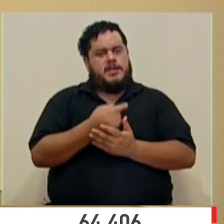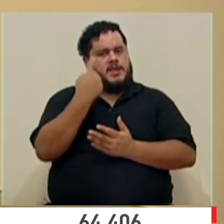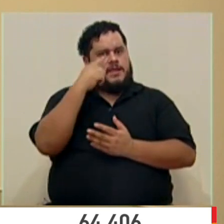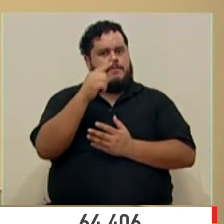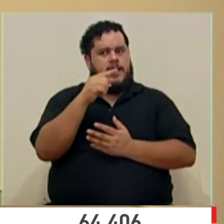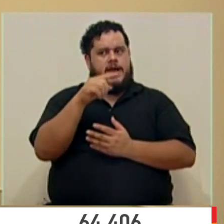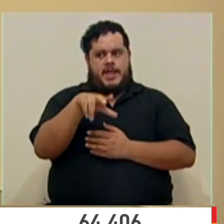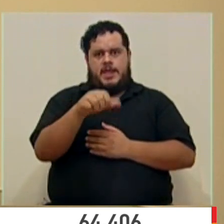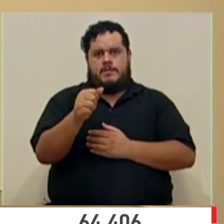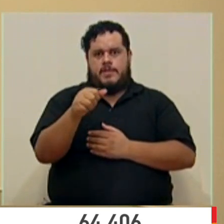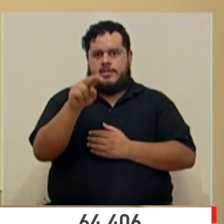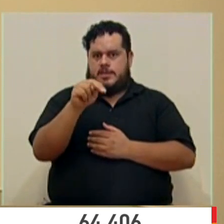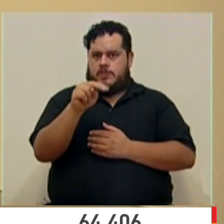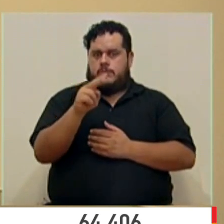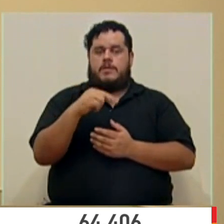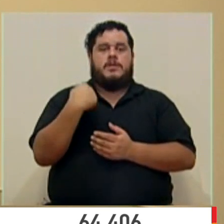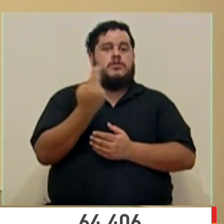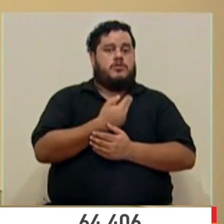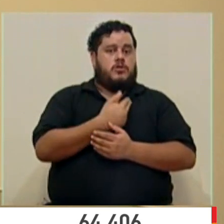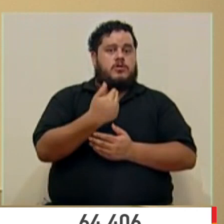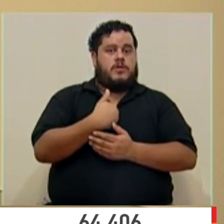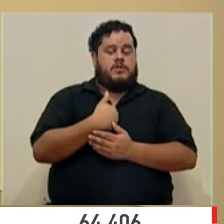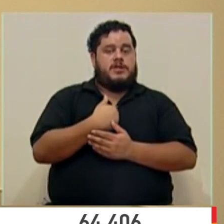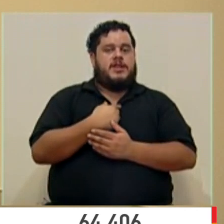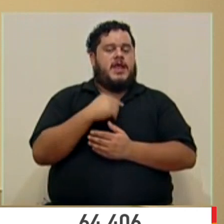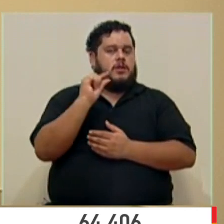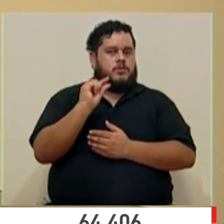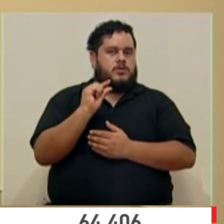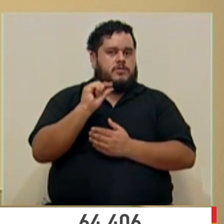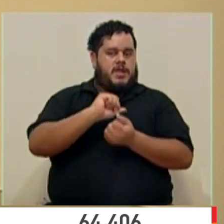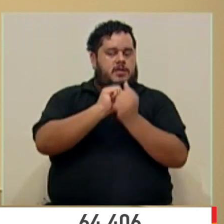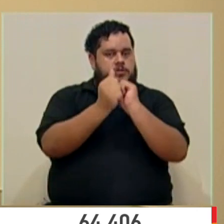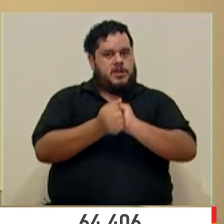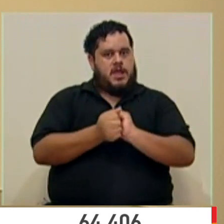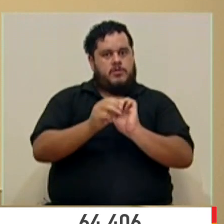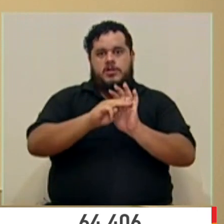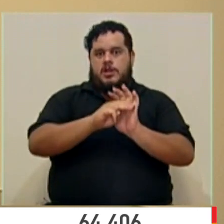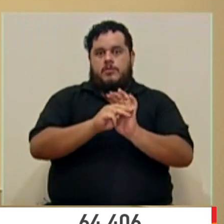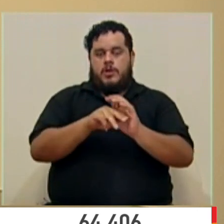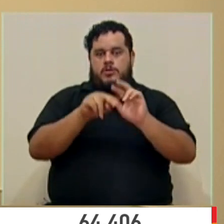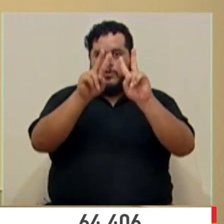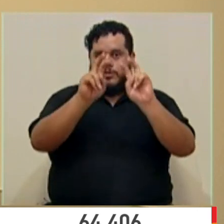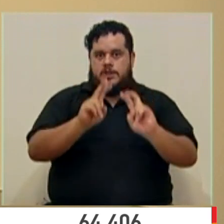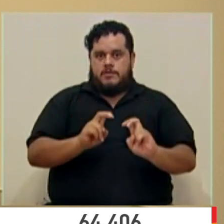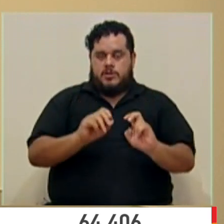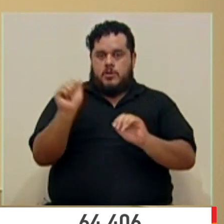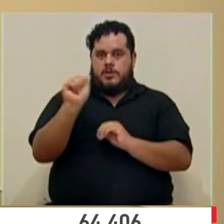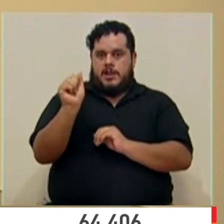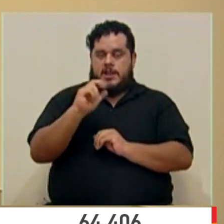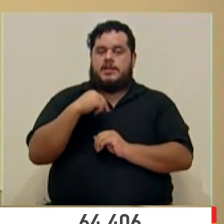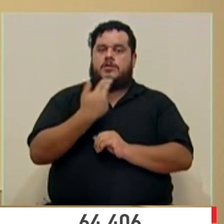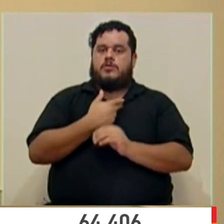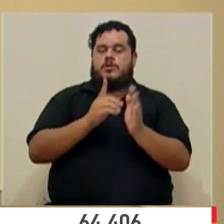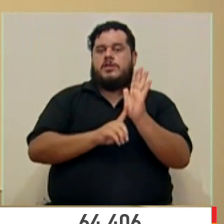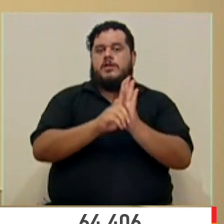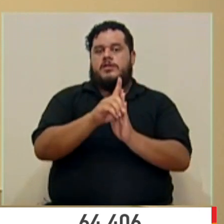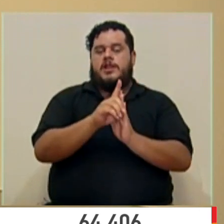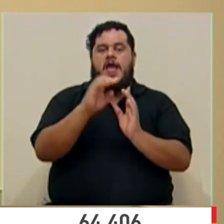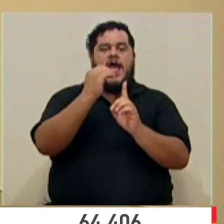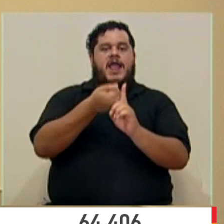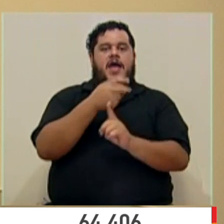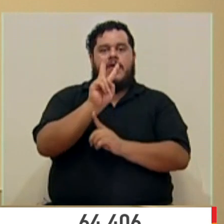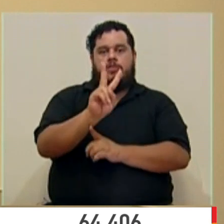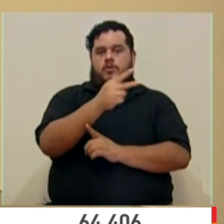para el mes de noviembre vamos a tener unos pequeños cambios en el modelo de revisión de alertas, que las estaremos desarrollando cada